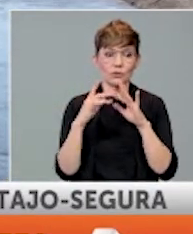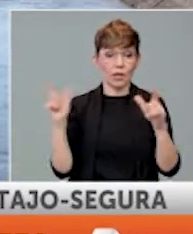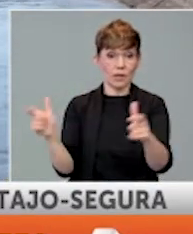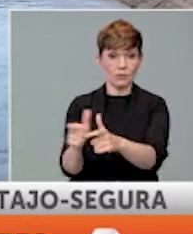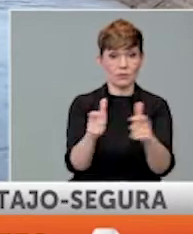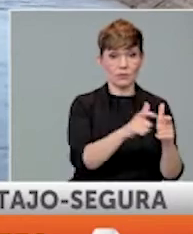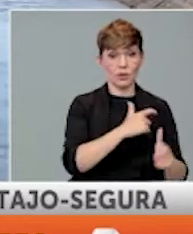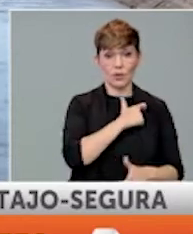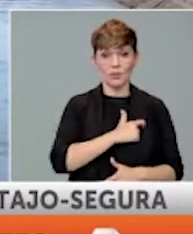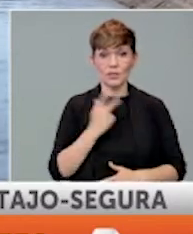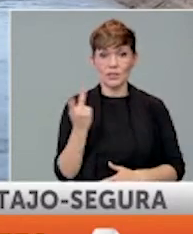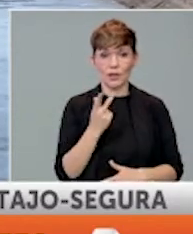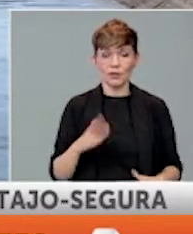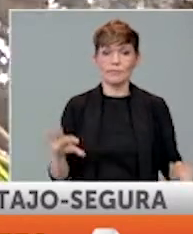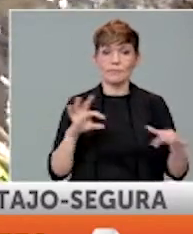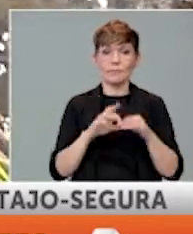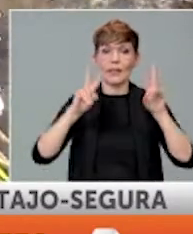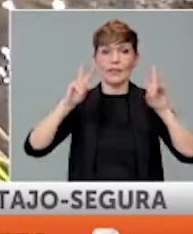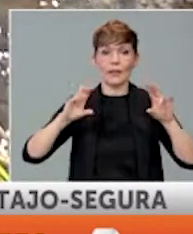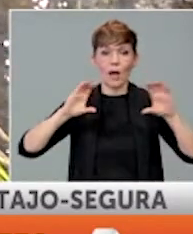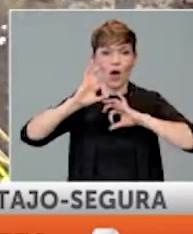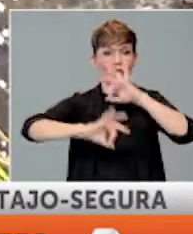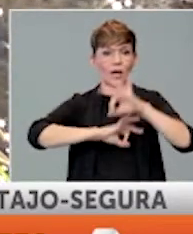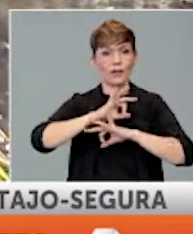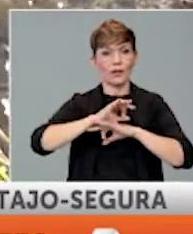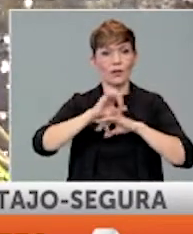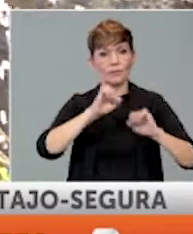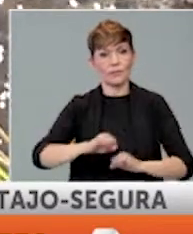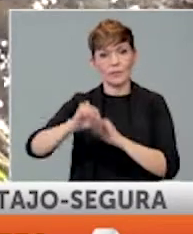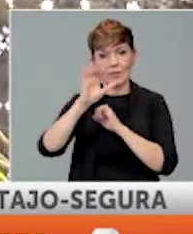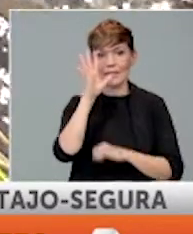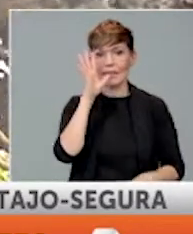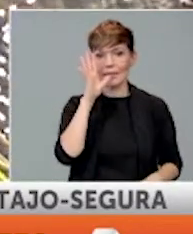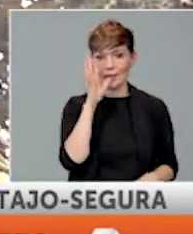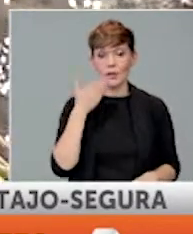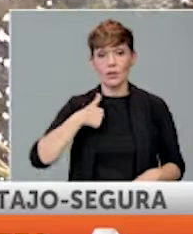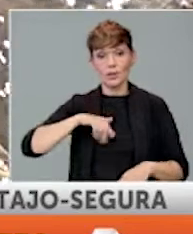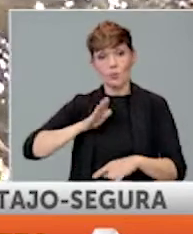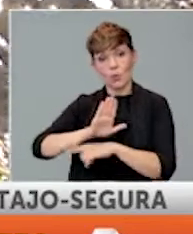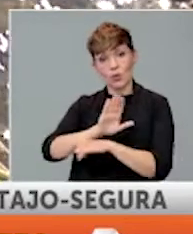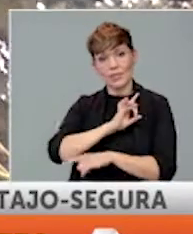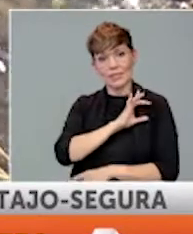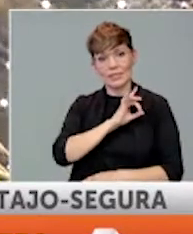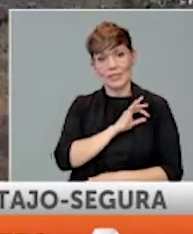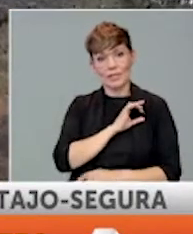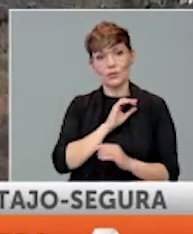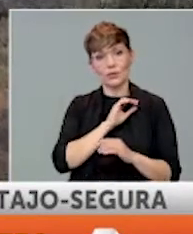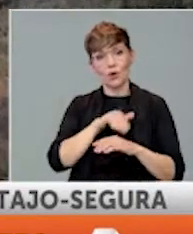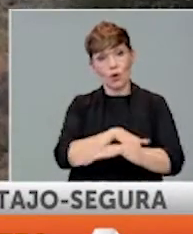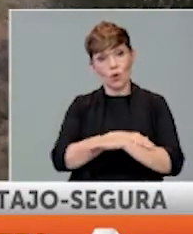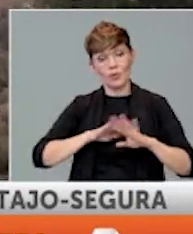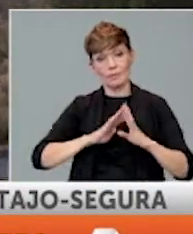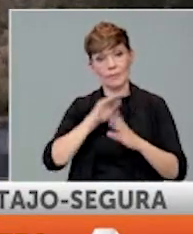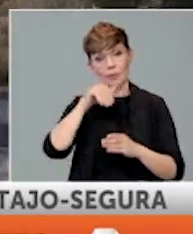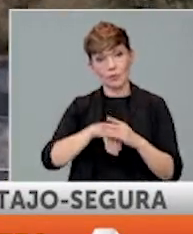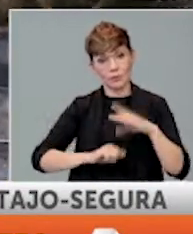conjunto integran el Círculo por el Agua y nuestra propuesta, la propuesta del sindicato aprobada por Junta de Gobierno por unanimidad y casi